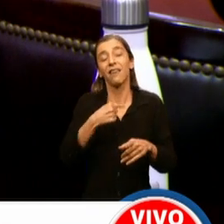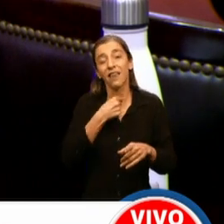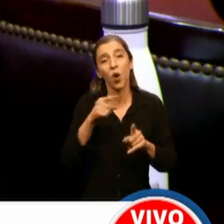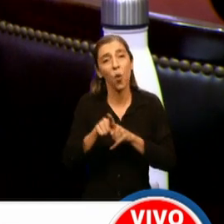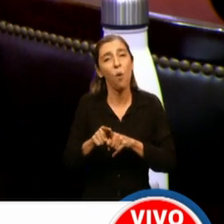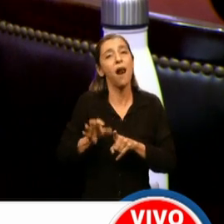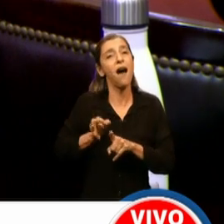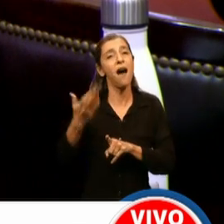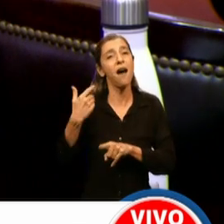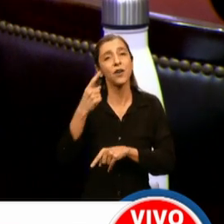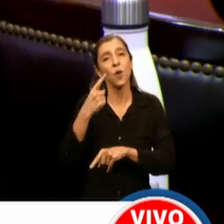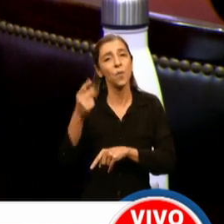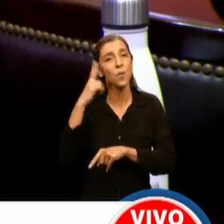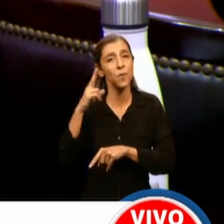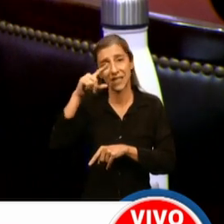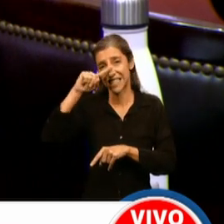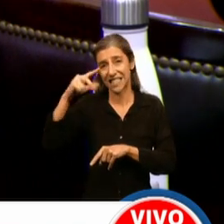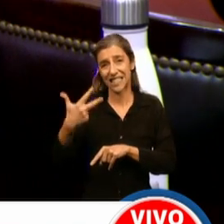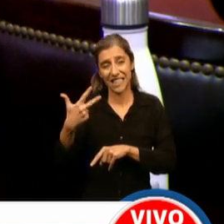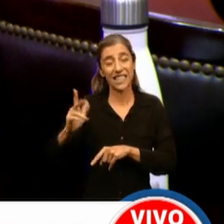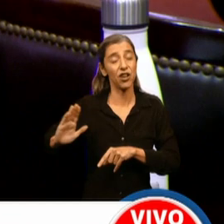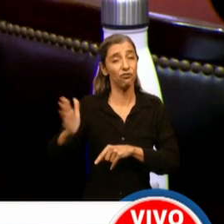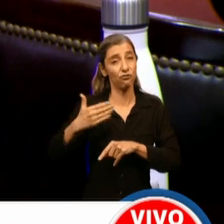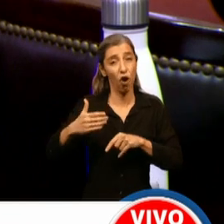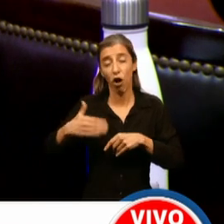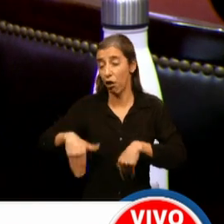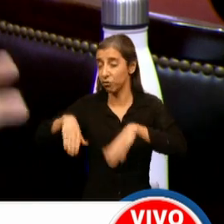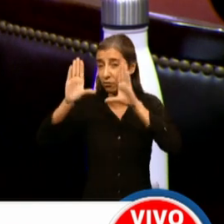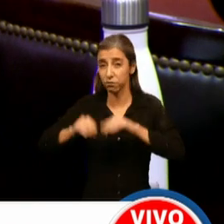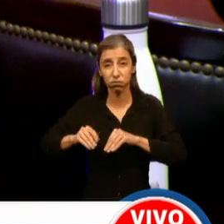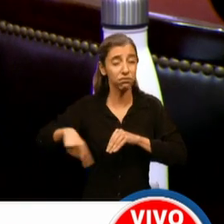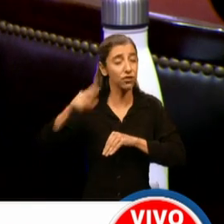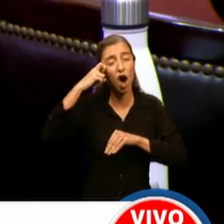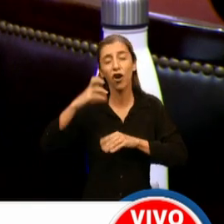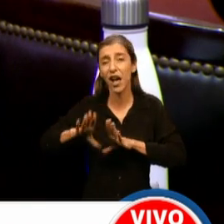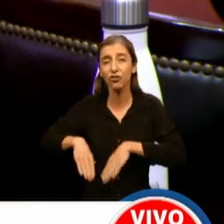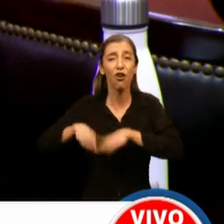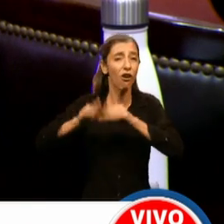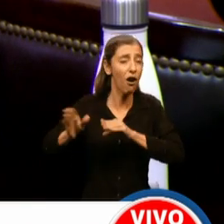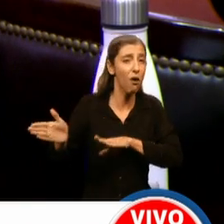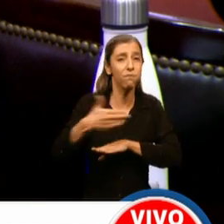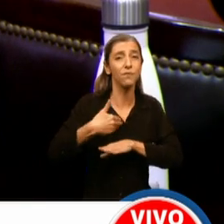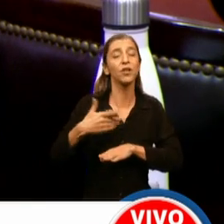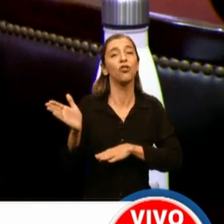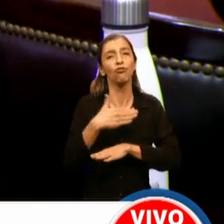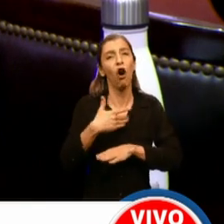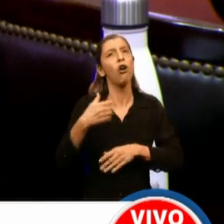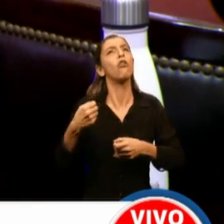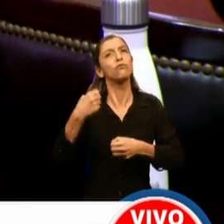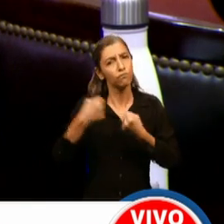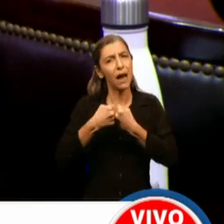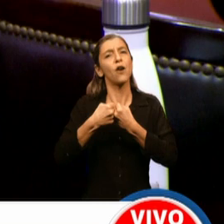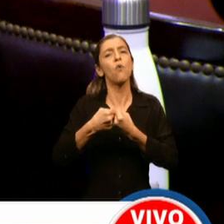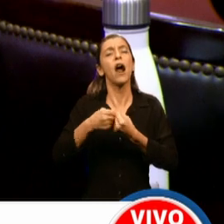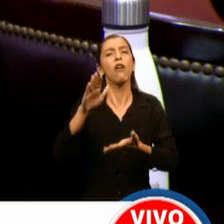unánimemente unánimemente el congreso de la nación sancionó esa reafirmación yo le